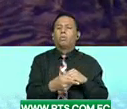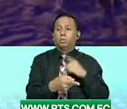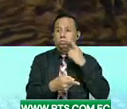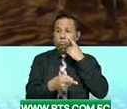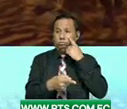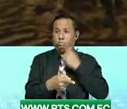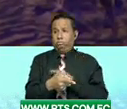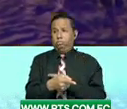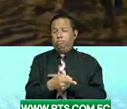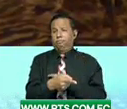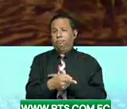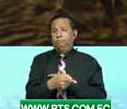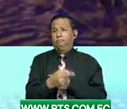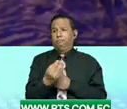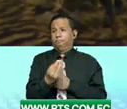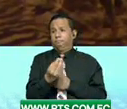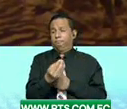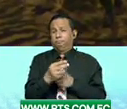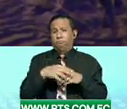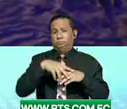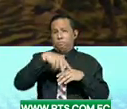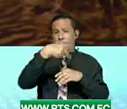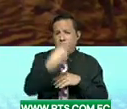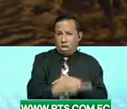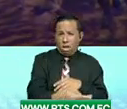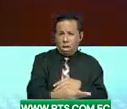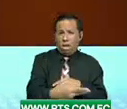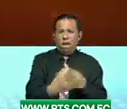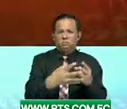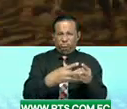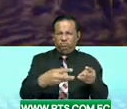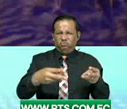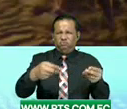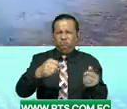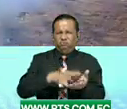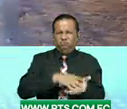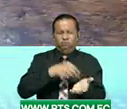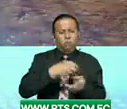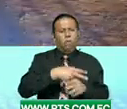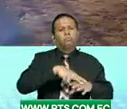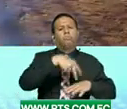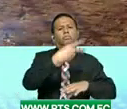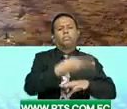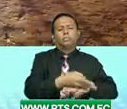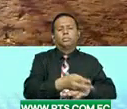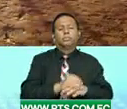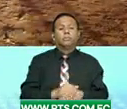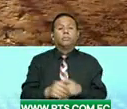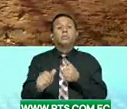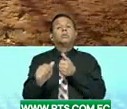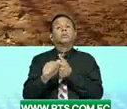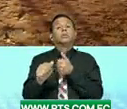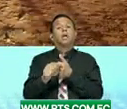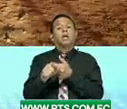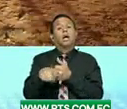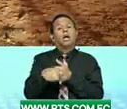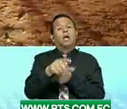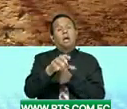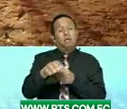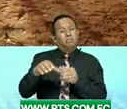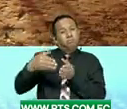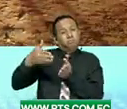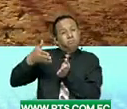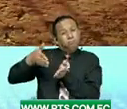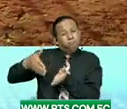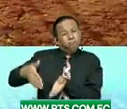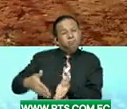observan se encuentra tirado en esa calle de tierra. Estamos en la cooperativa Janeth Toral junto al canal